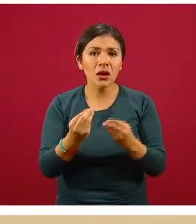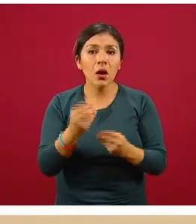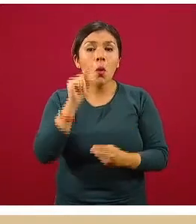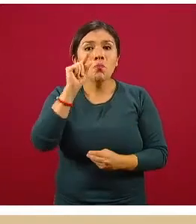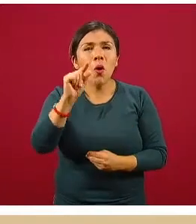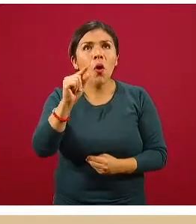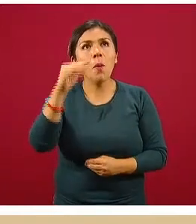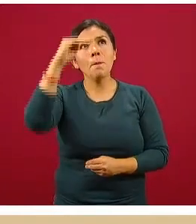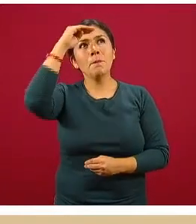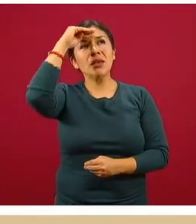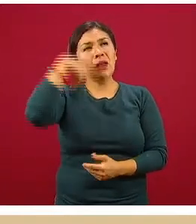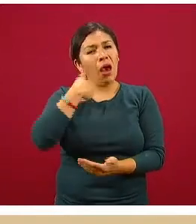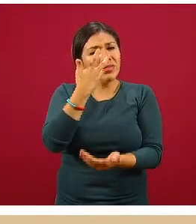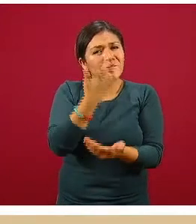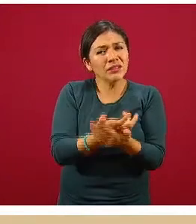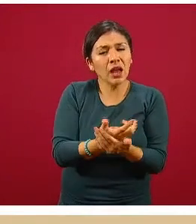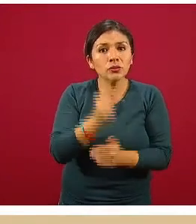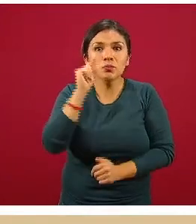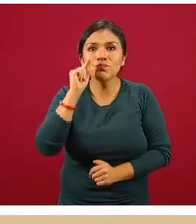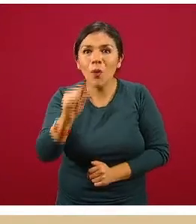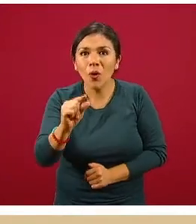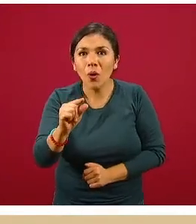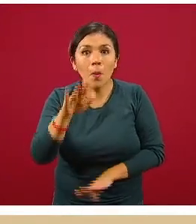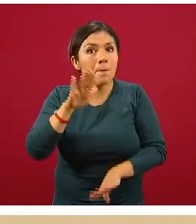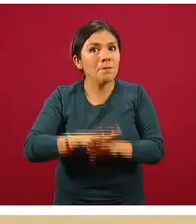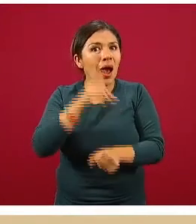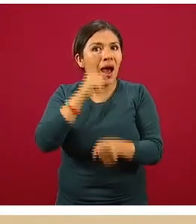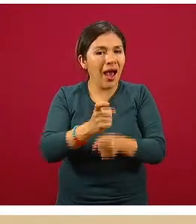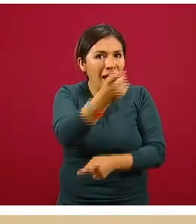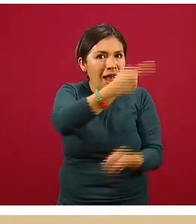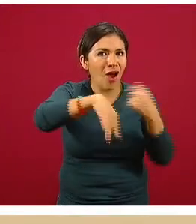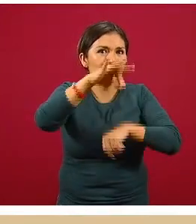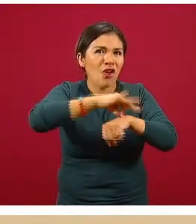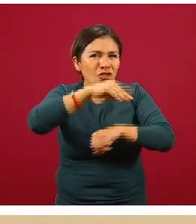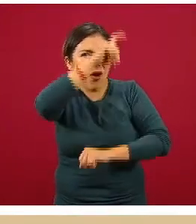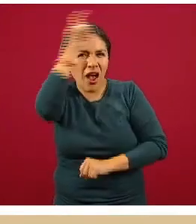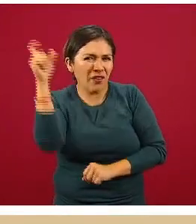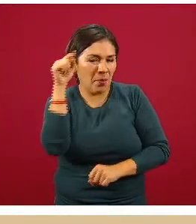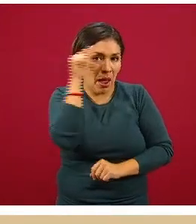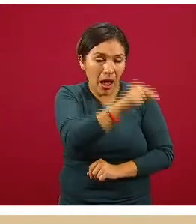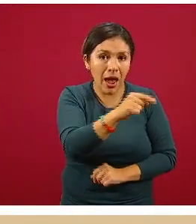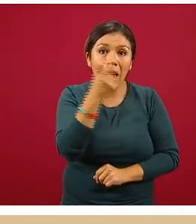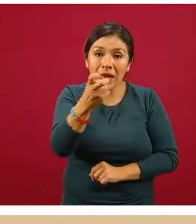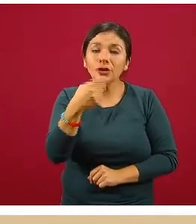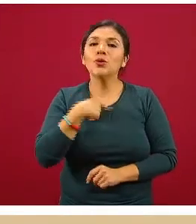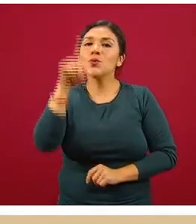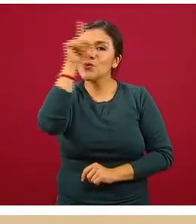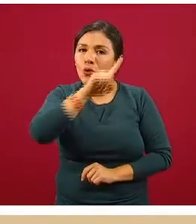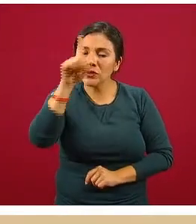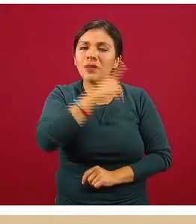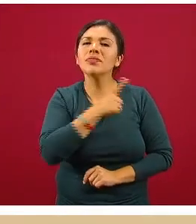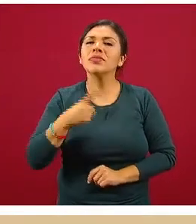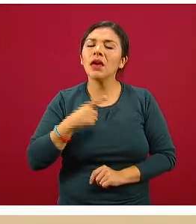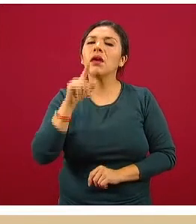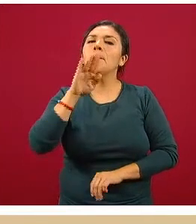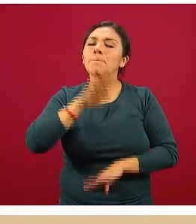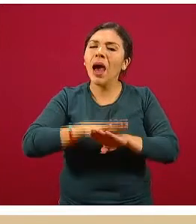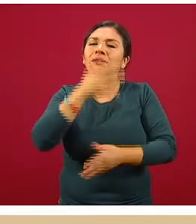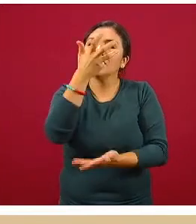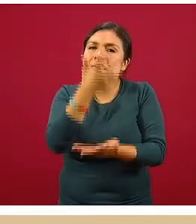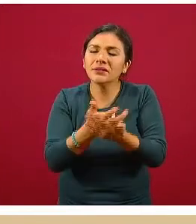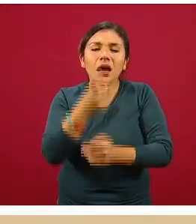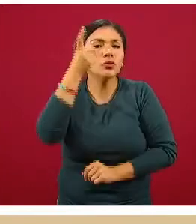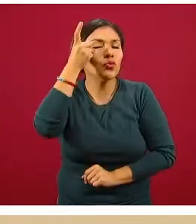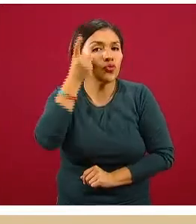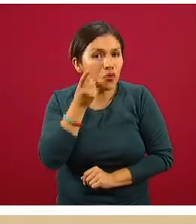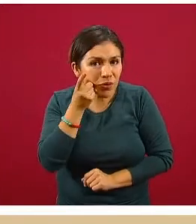poco espacio al descanso, especialmente en el personal de salud. Entonces, una recomendación es mantener espacios de descanso,